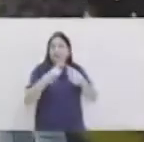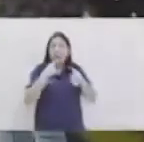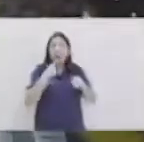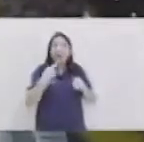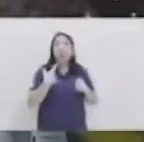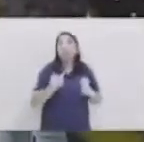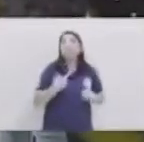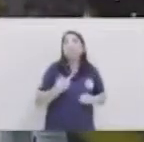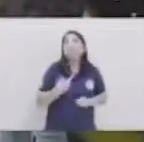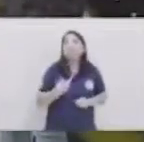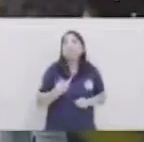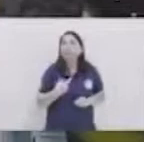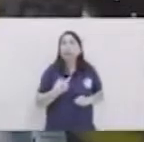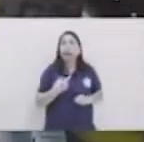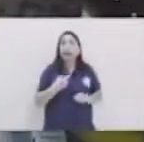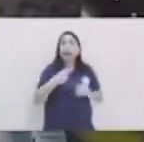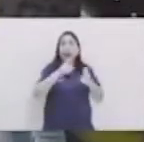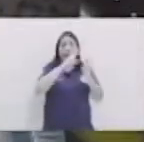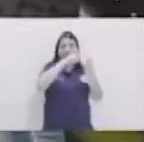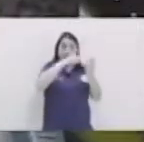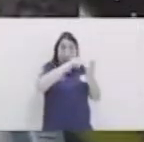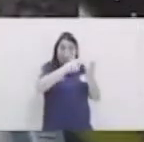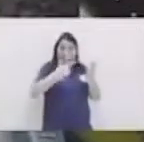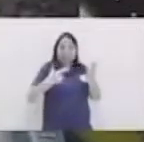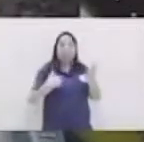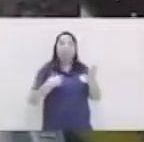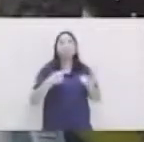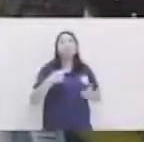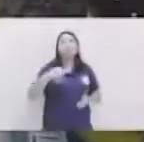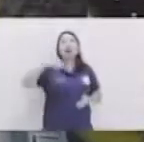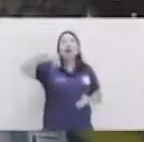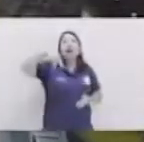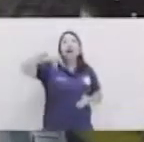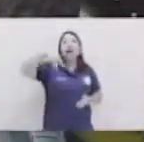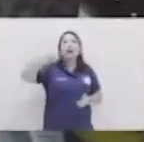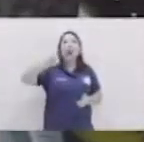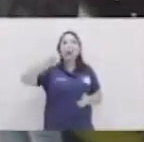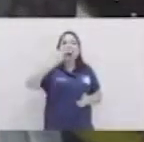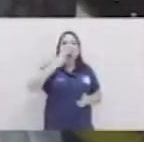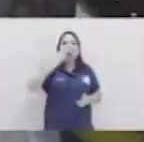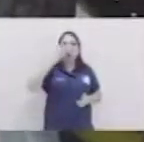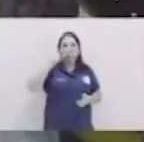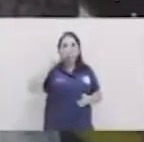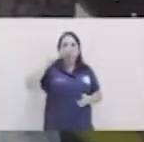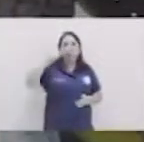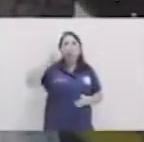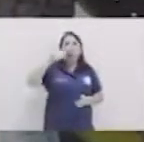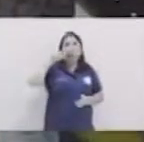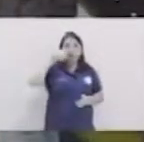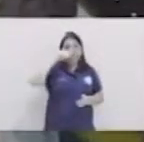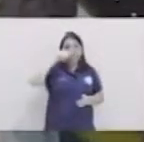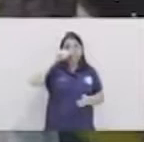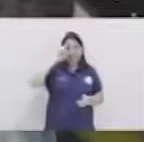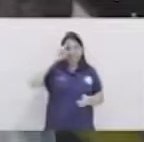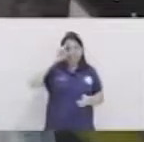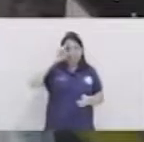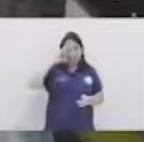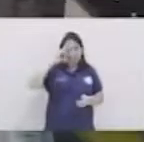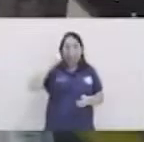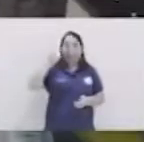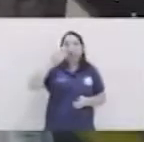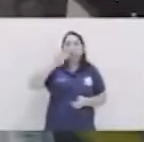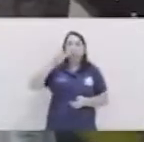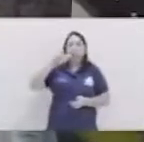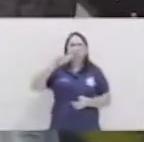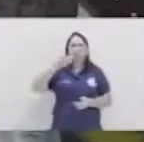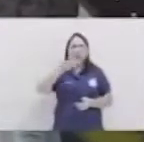es la que conocemos como azteca. El imperio azteca fue el que dominó toda la parte de México. Y seguramente sabrás